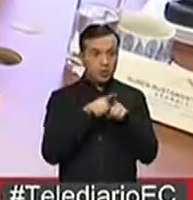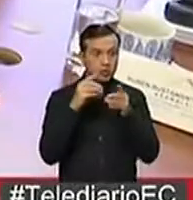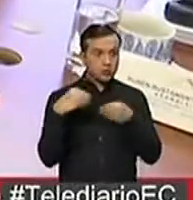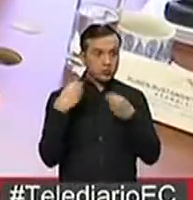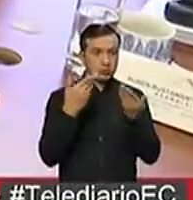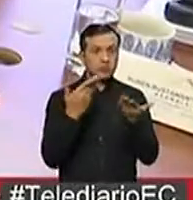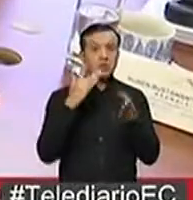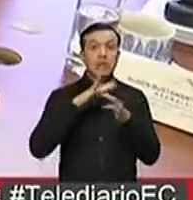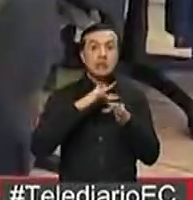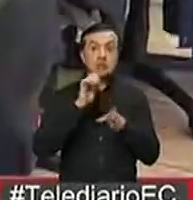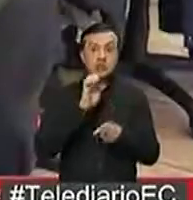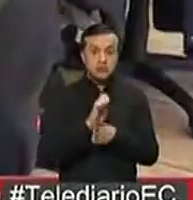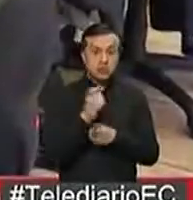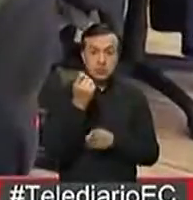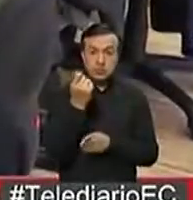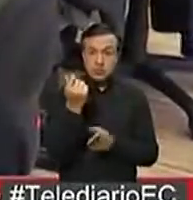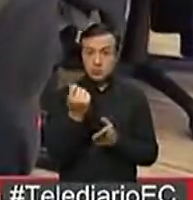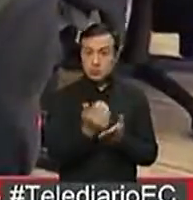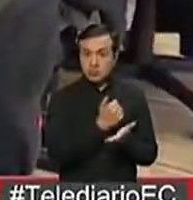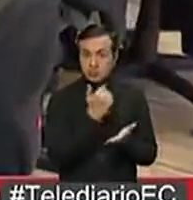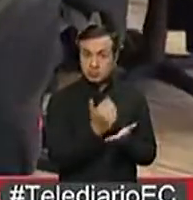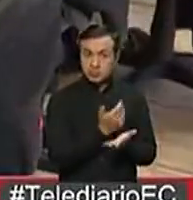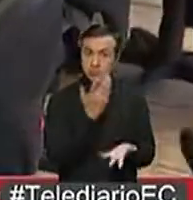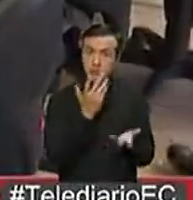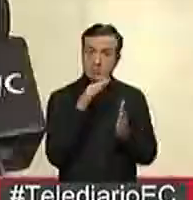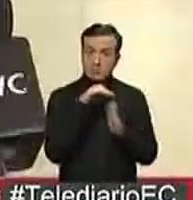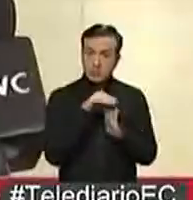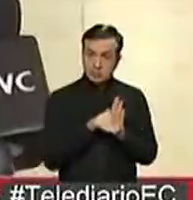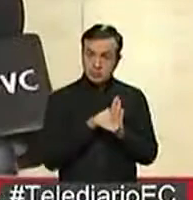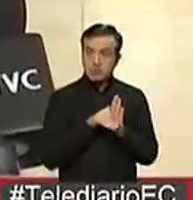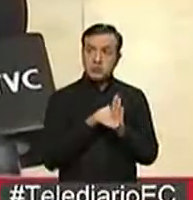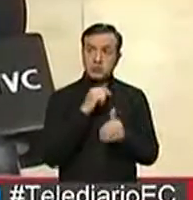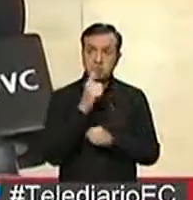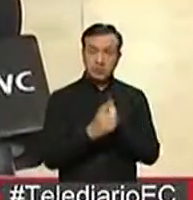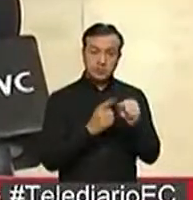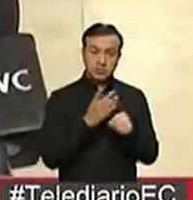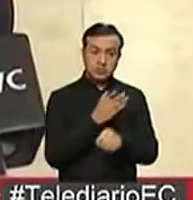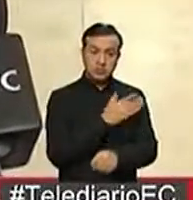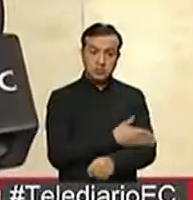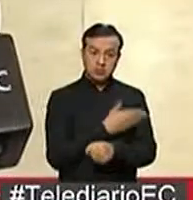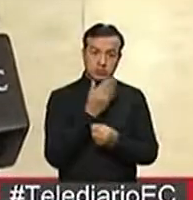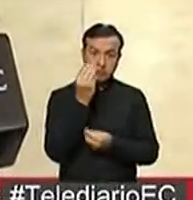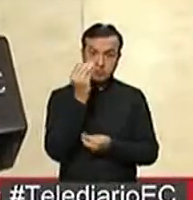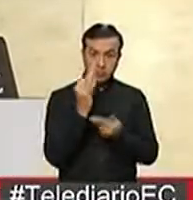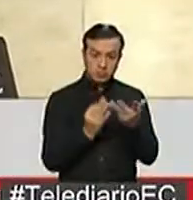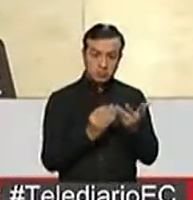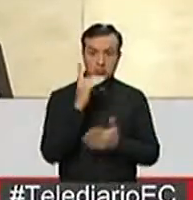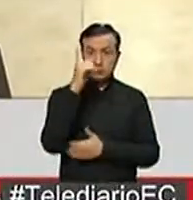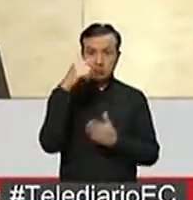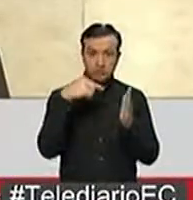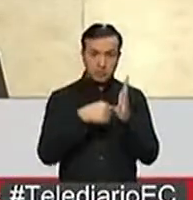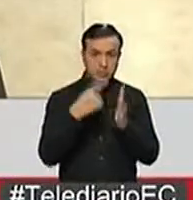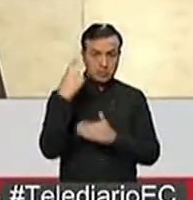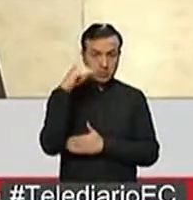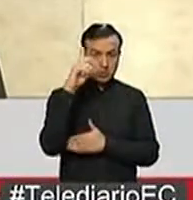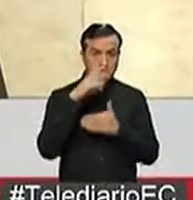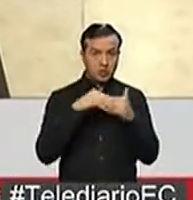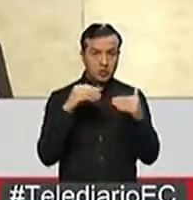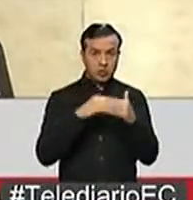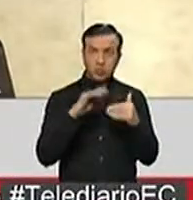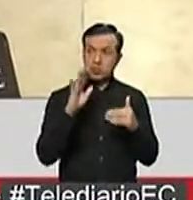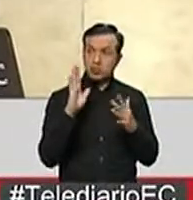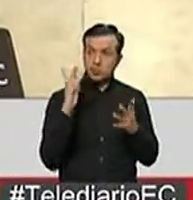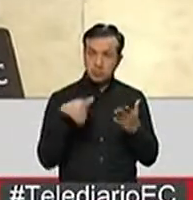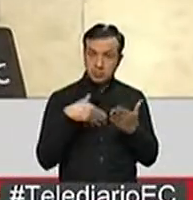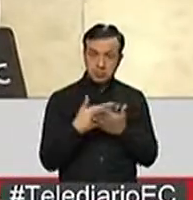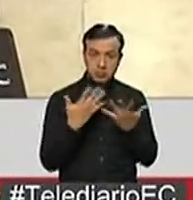país alto, el valor que se esperaría obtener podría ser menor. El año pasado se colocó en el presupuesto 1.000 millones que nunca han llegado, hoy se